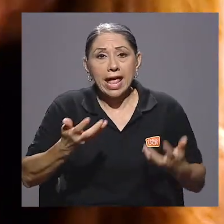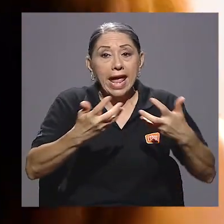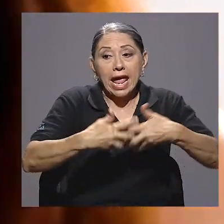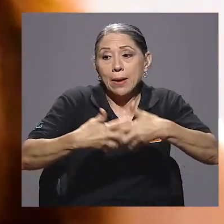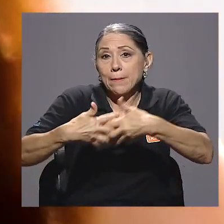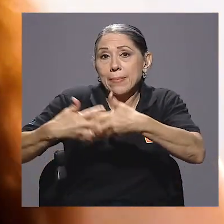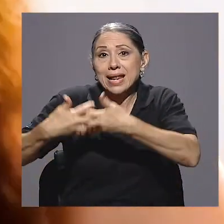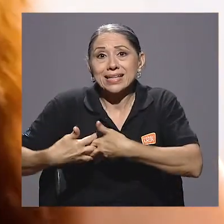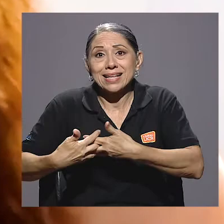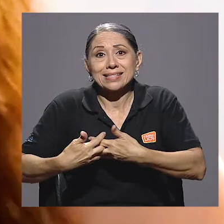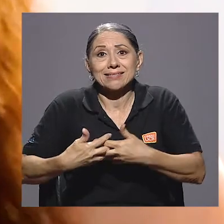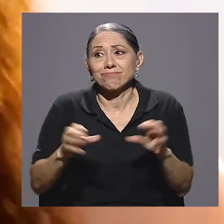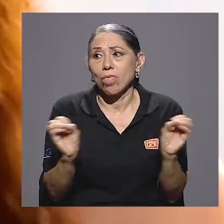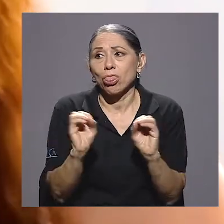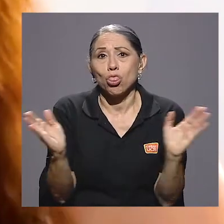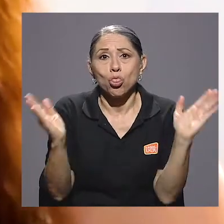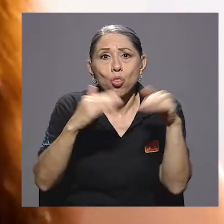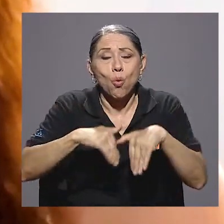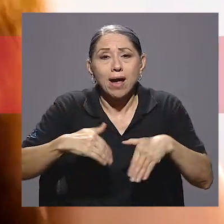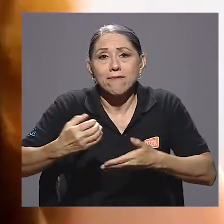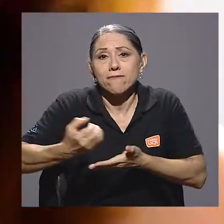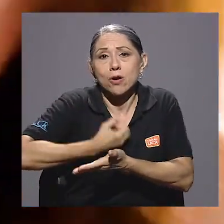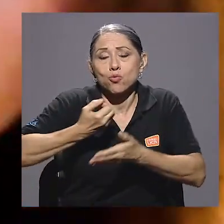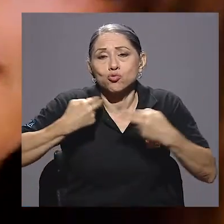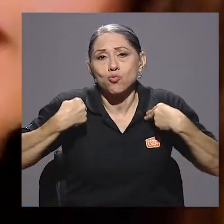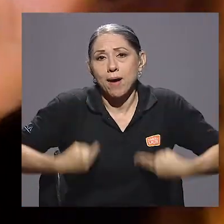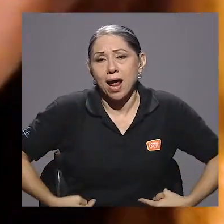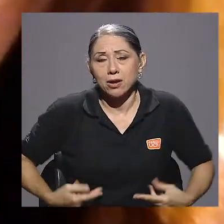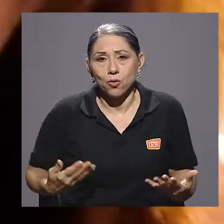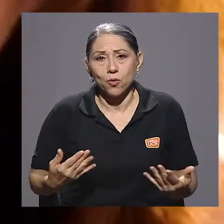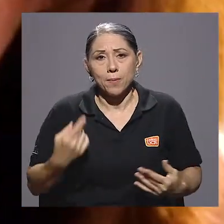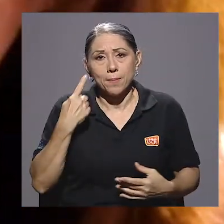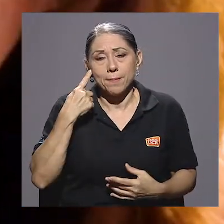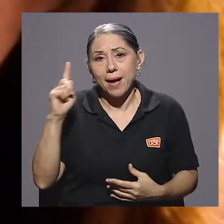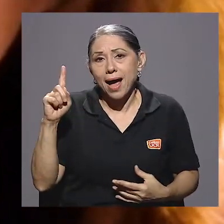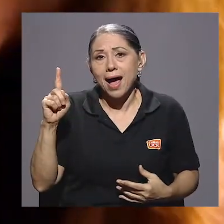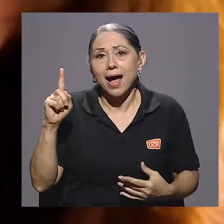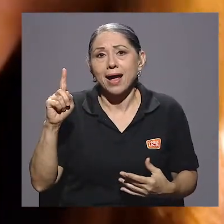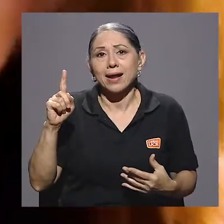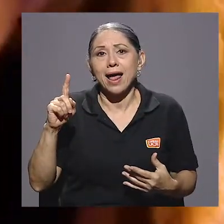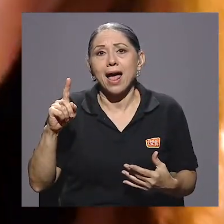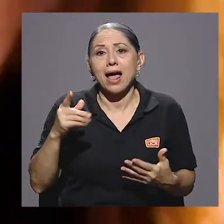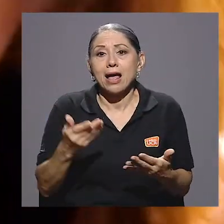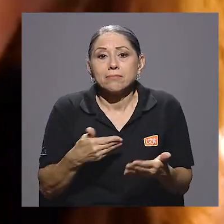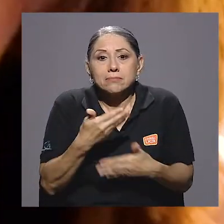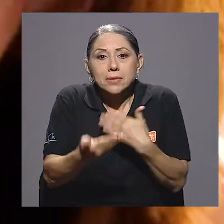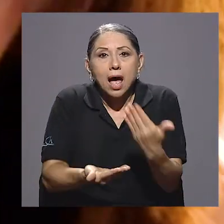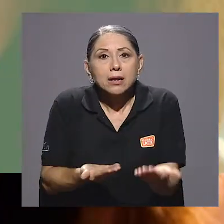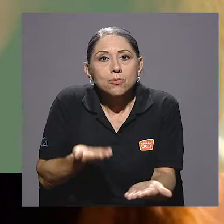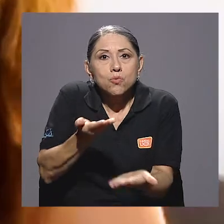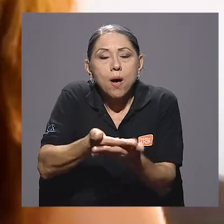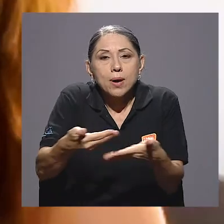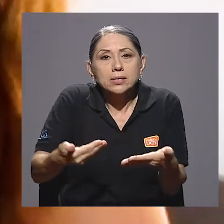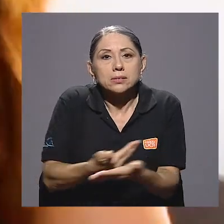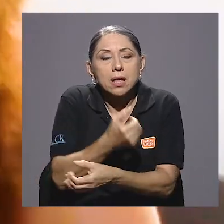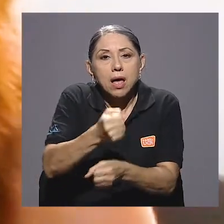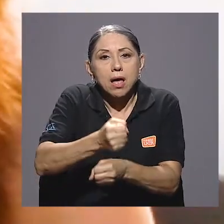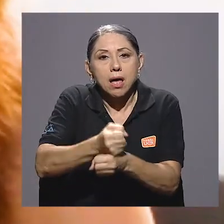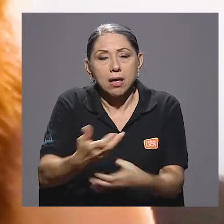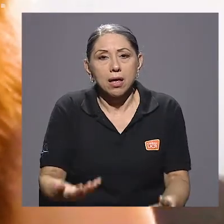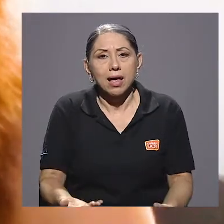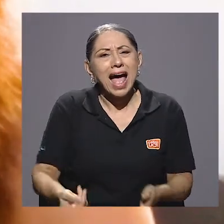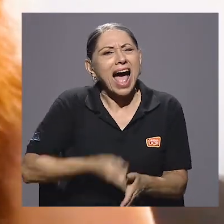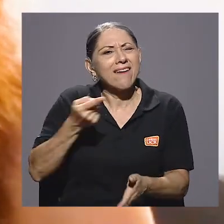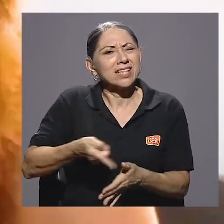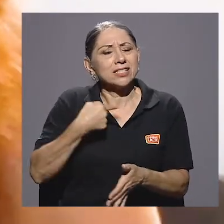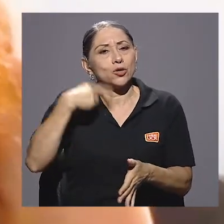empresas que no van a tener el capital humano para emprender nuevos nichos de mercado. Yo a veces he sido